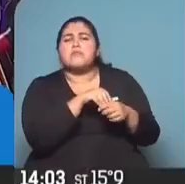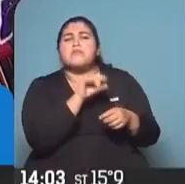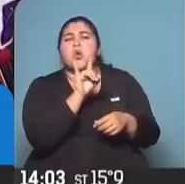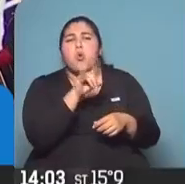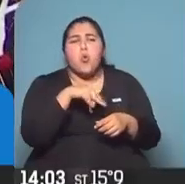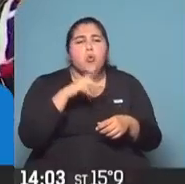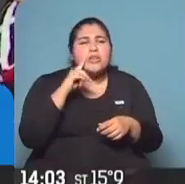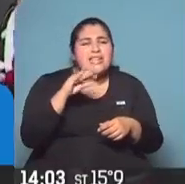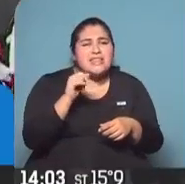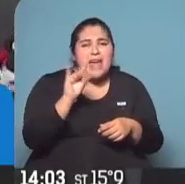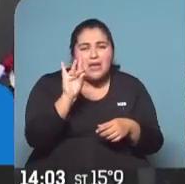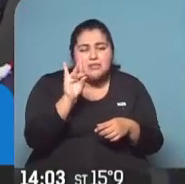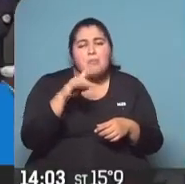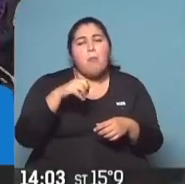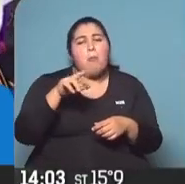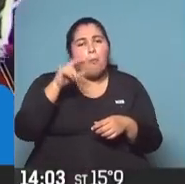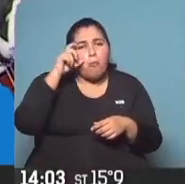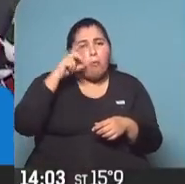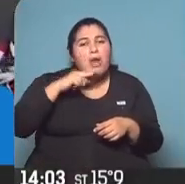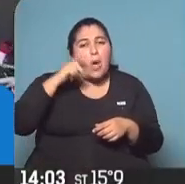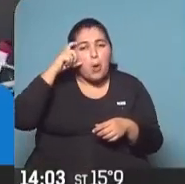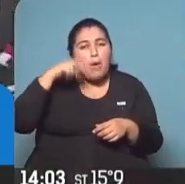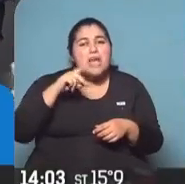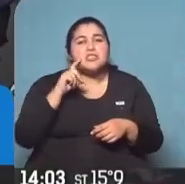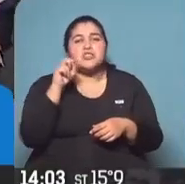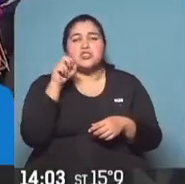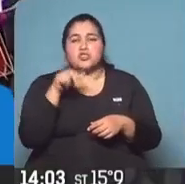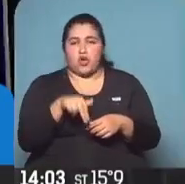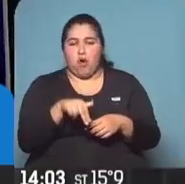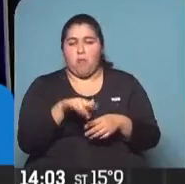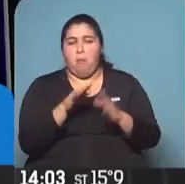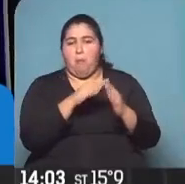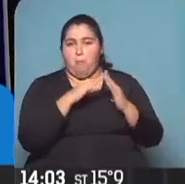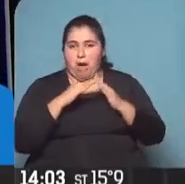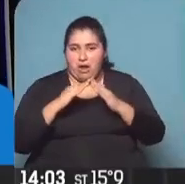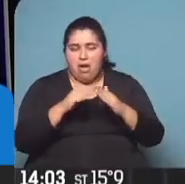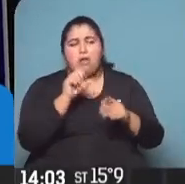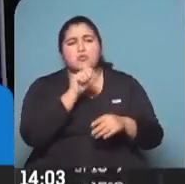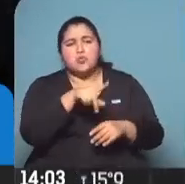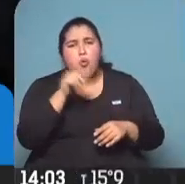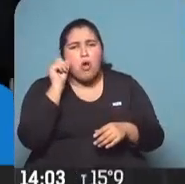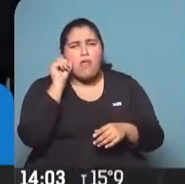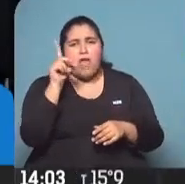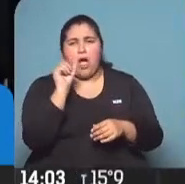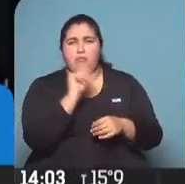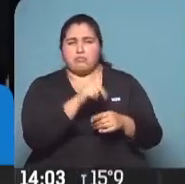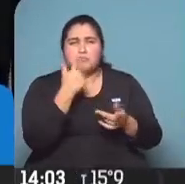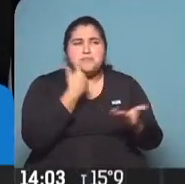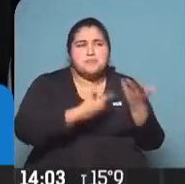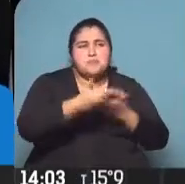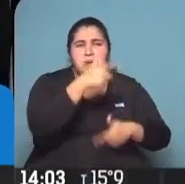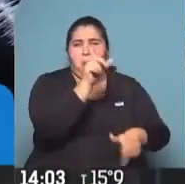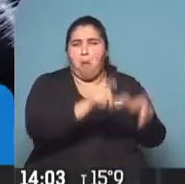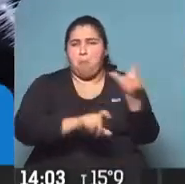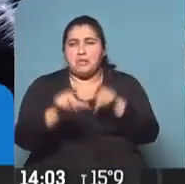en prevención barrial actúa con una doctrina innovadora promoviendo la interacción con la comunidad